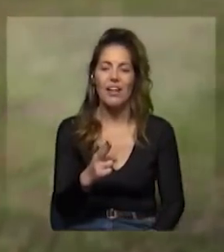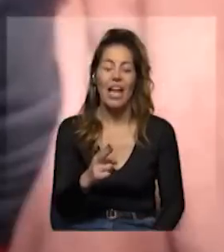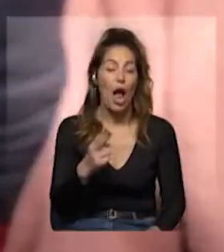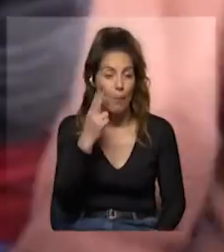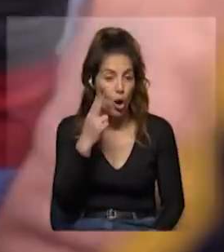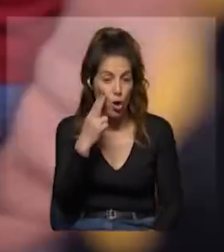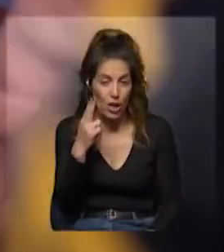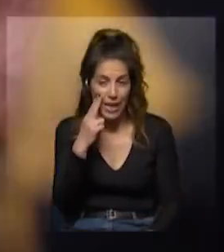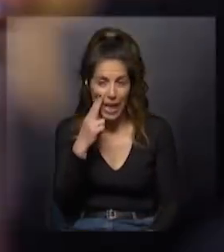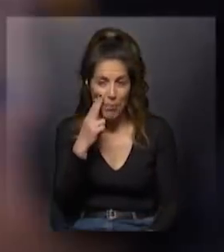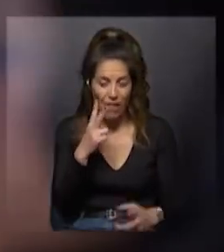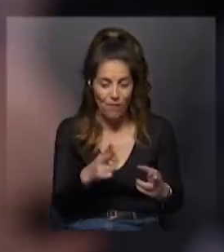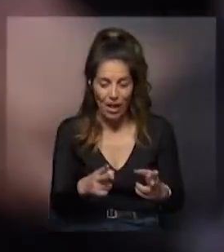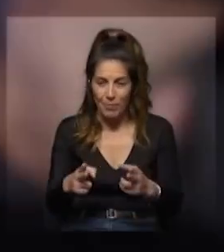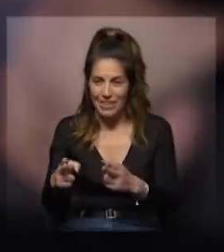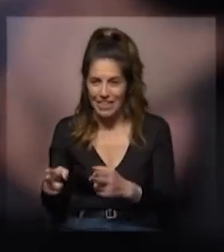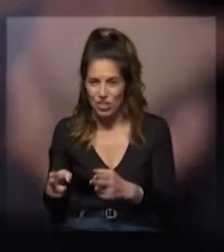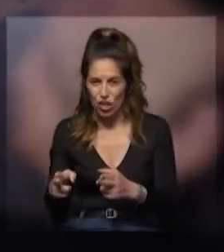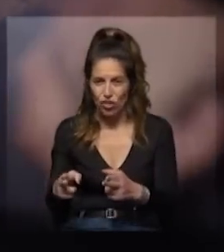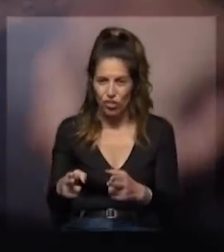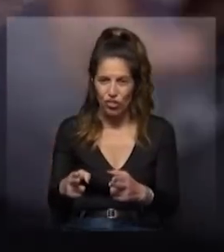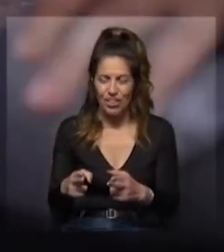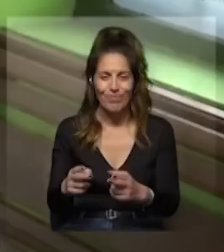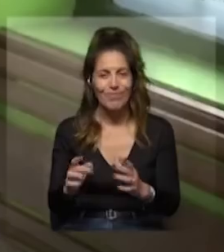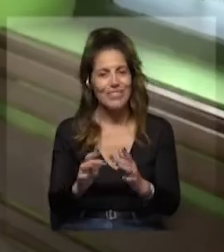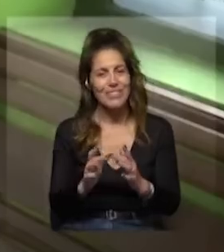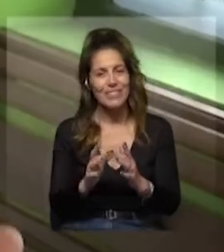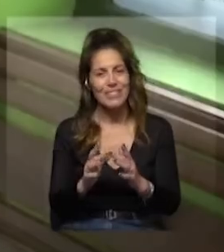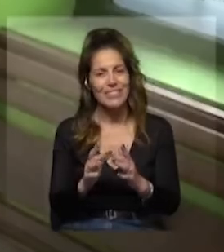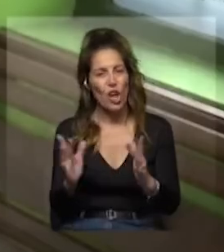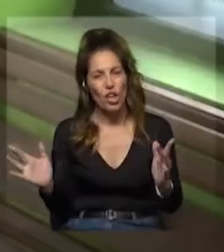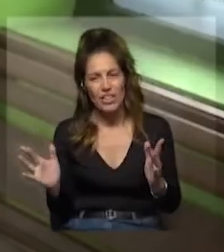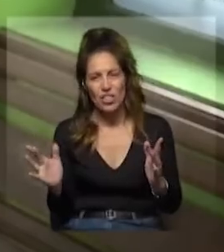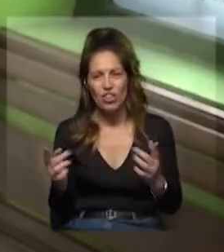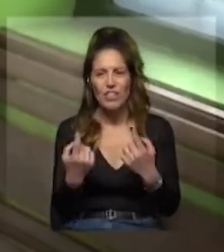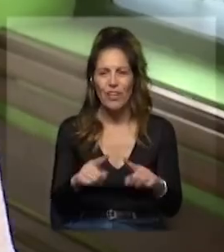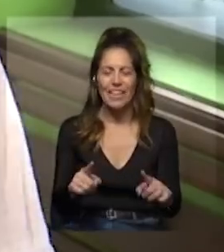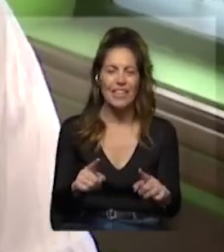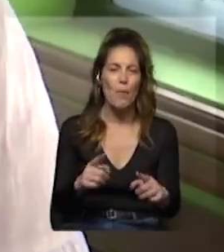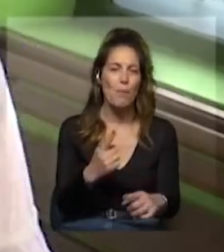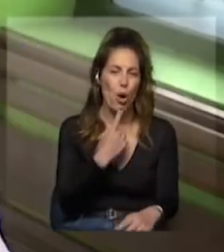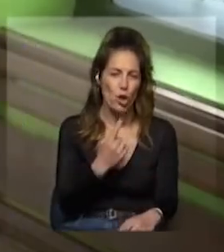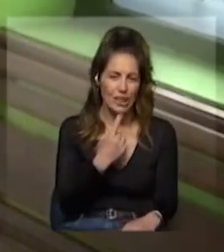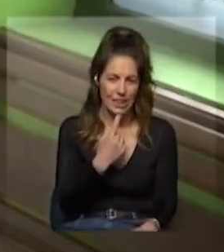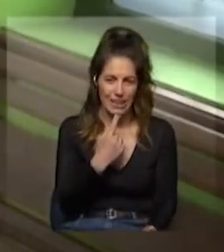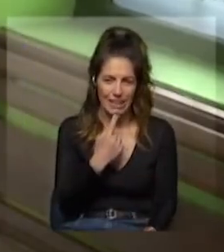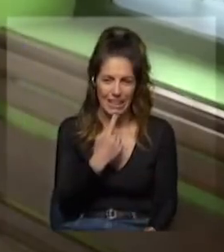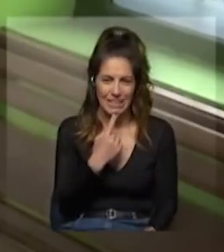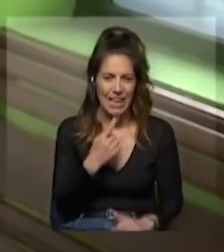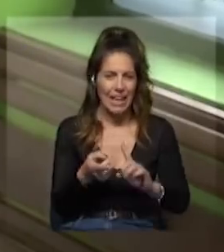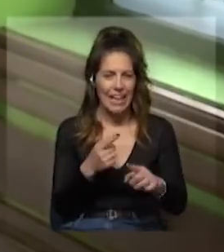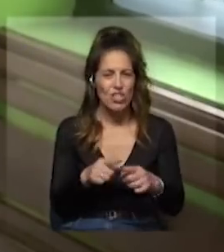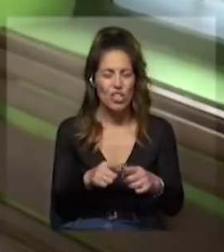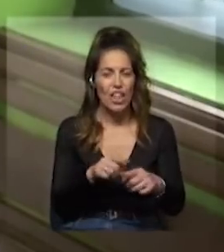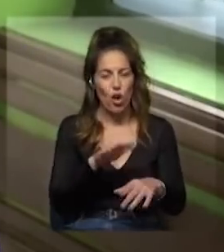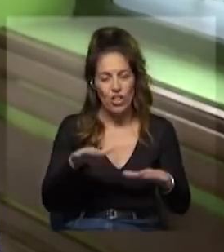problema de la fragmentación eh desconexión entre las distintas políticas que que que tienen que ver con infancias y